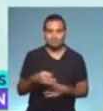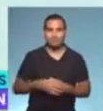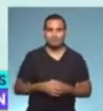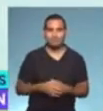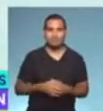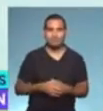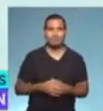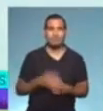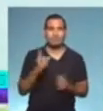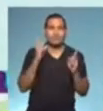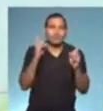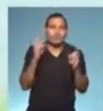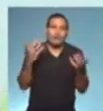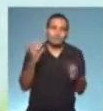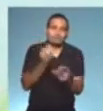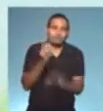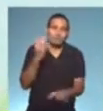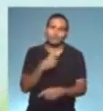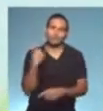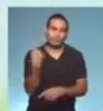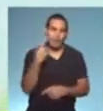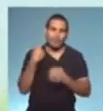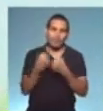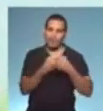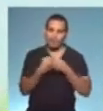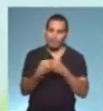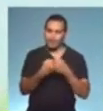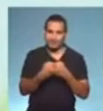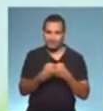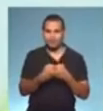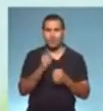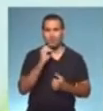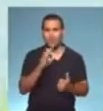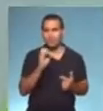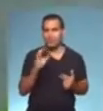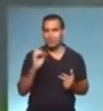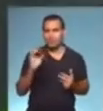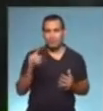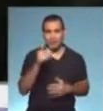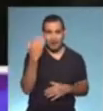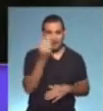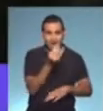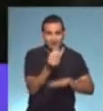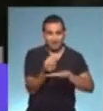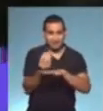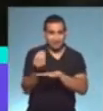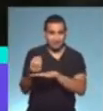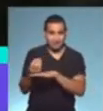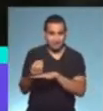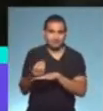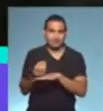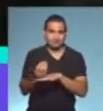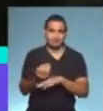el profesor, el maestro, todo. Todos coinciden y por todos los clubes en donde estuvo, donde